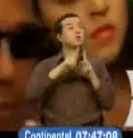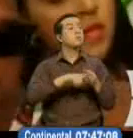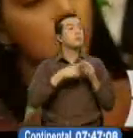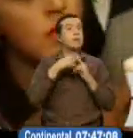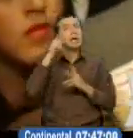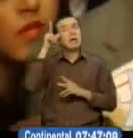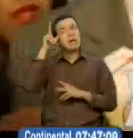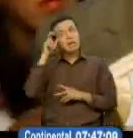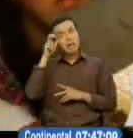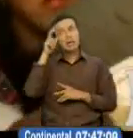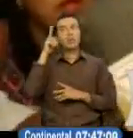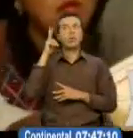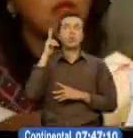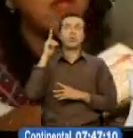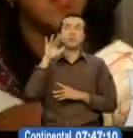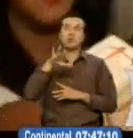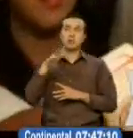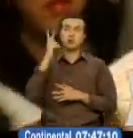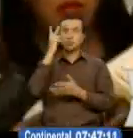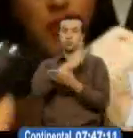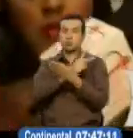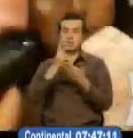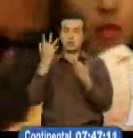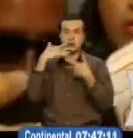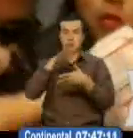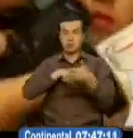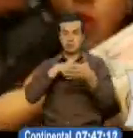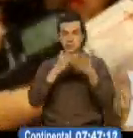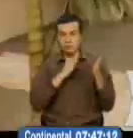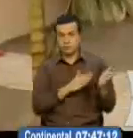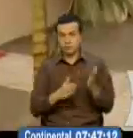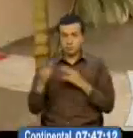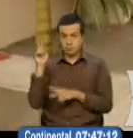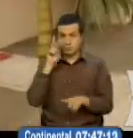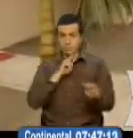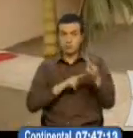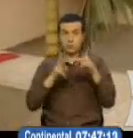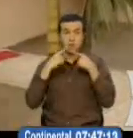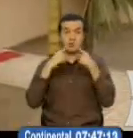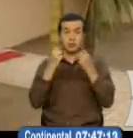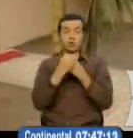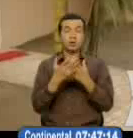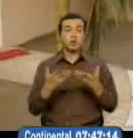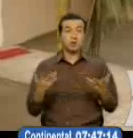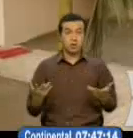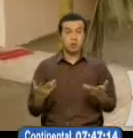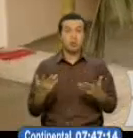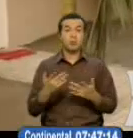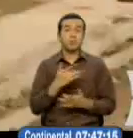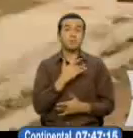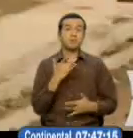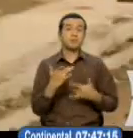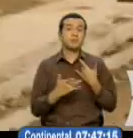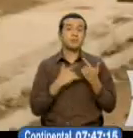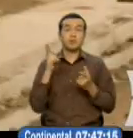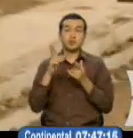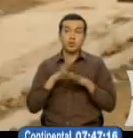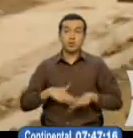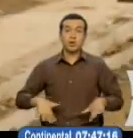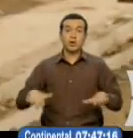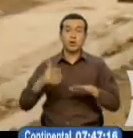Yo creo que en 2 semanas tendremos un cronograma valorado. El anuncio ha generado una expectativa en los